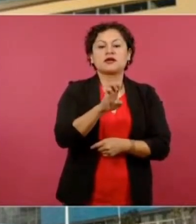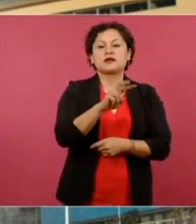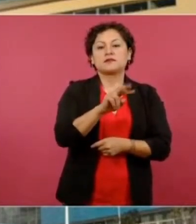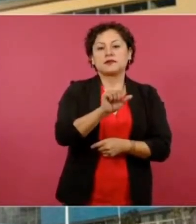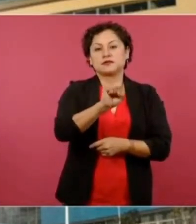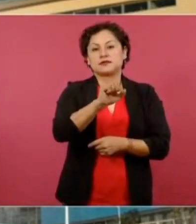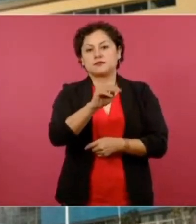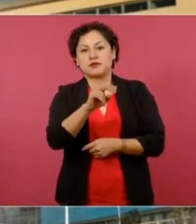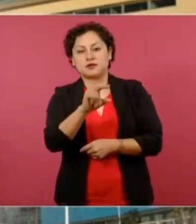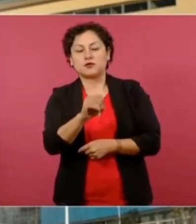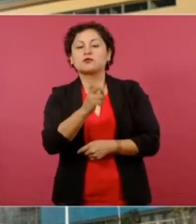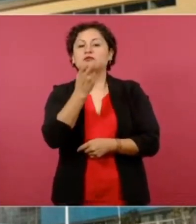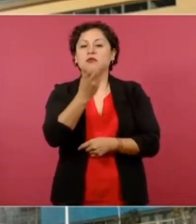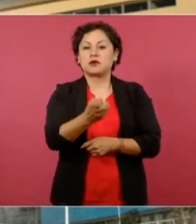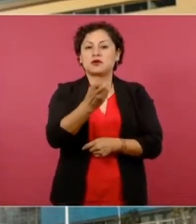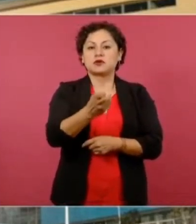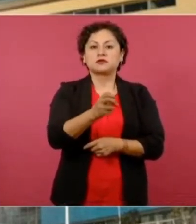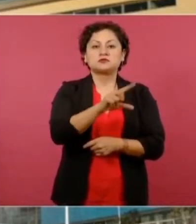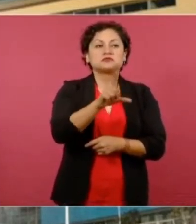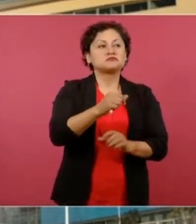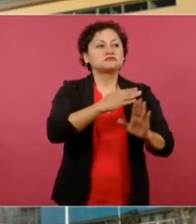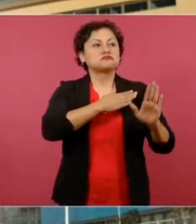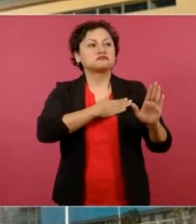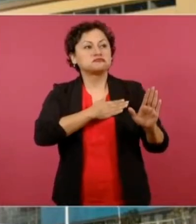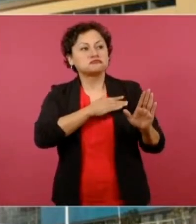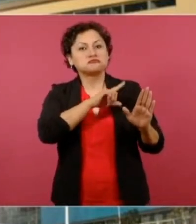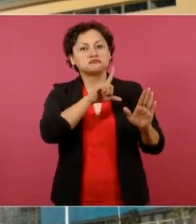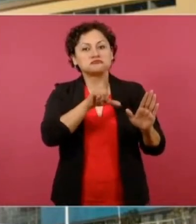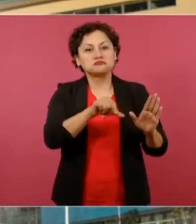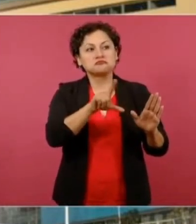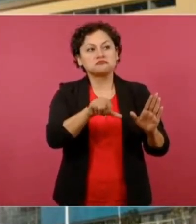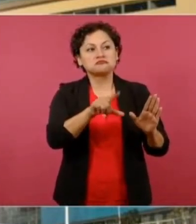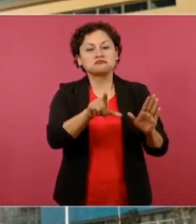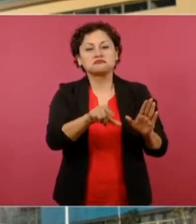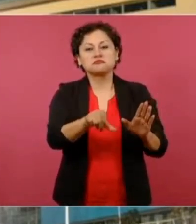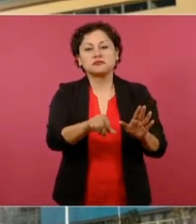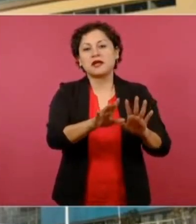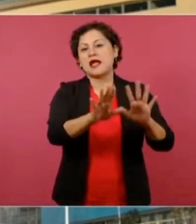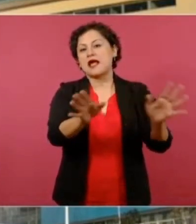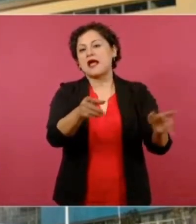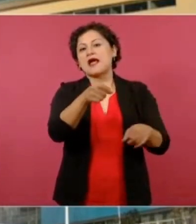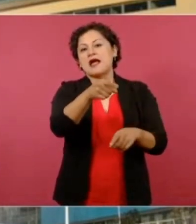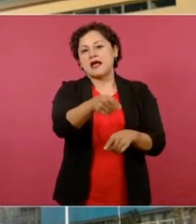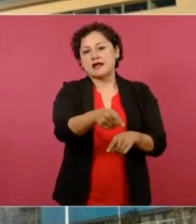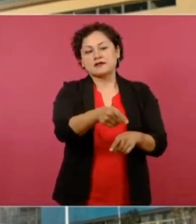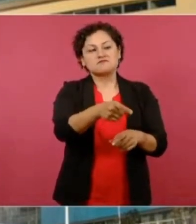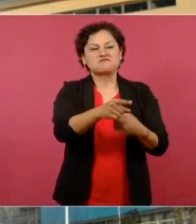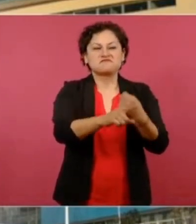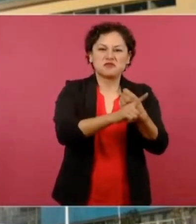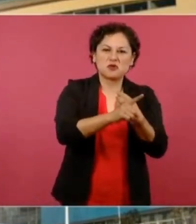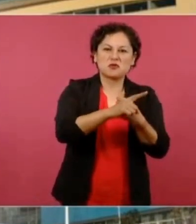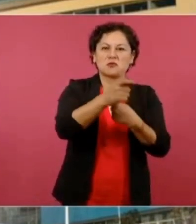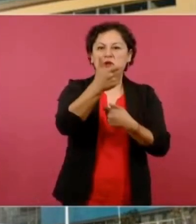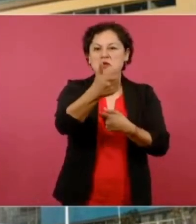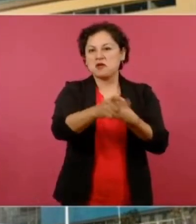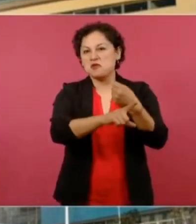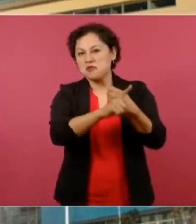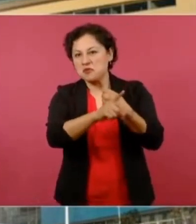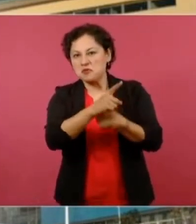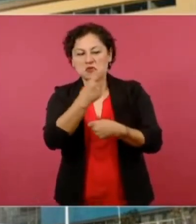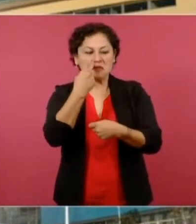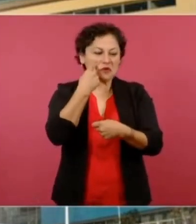en 2017, eso no ocurrió y después de varios años de estar abandonado por problemas financieros y de observaciones en los procesos